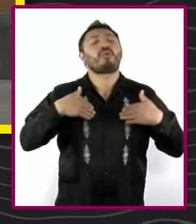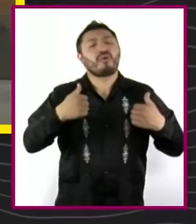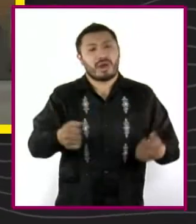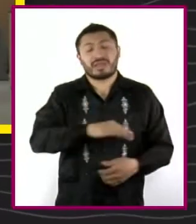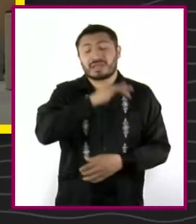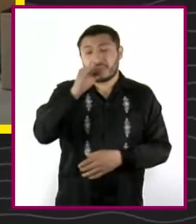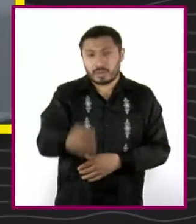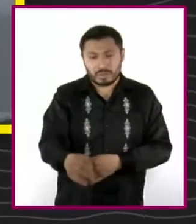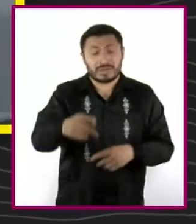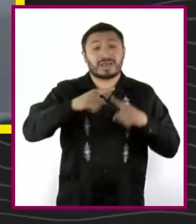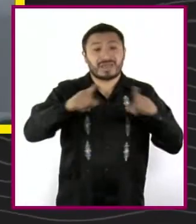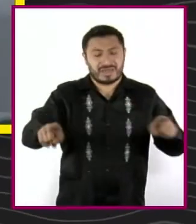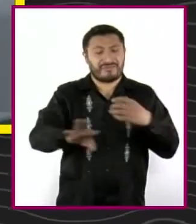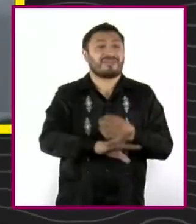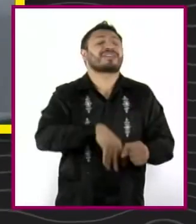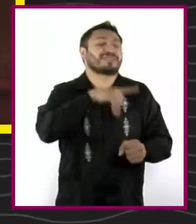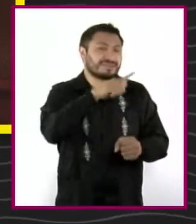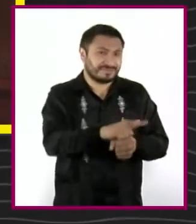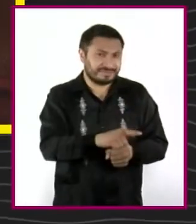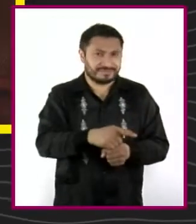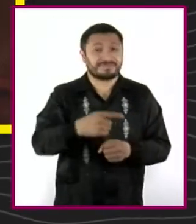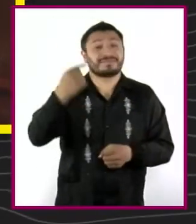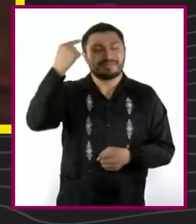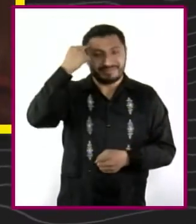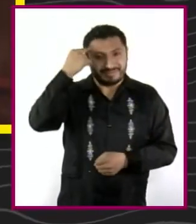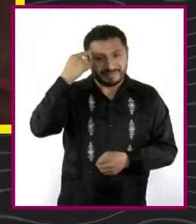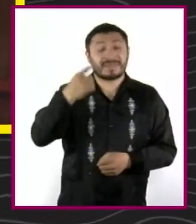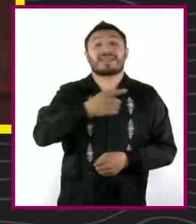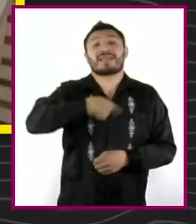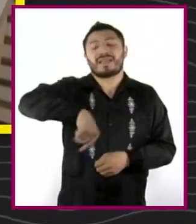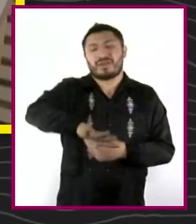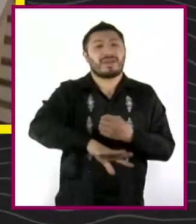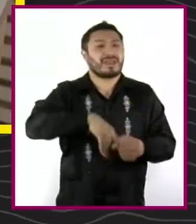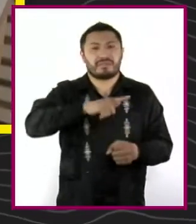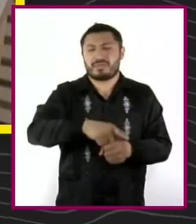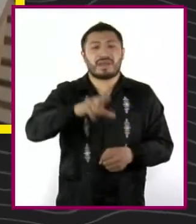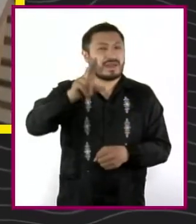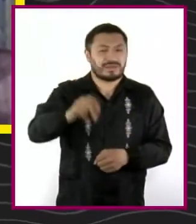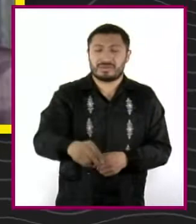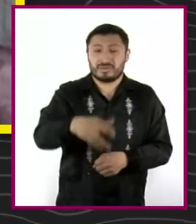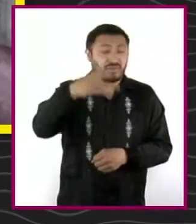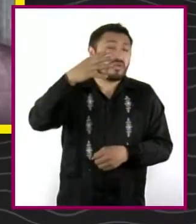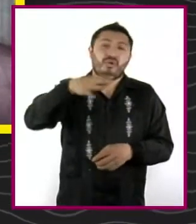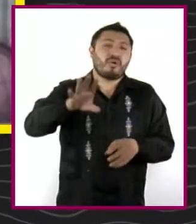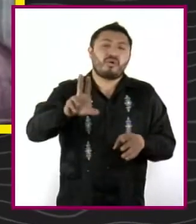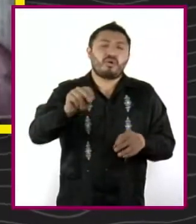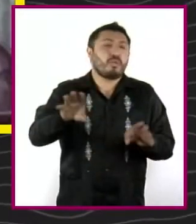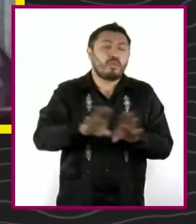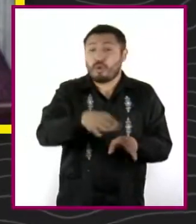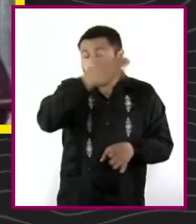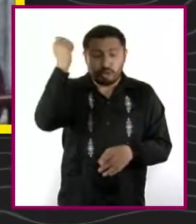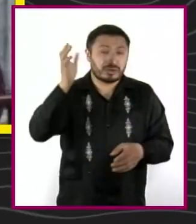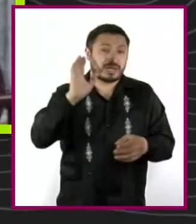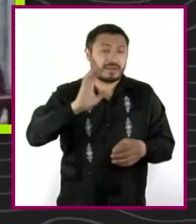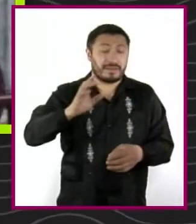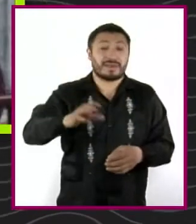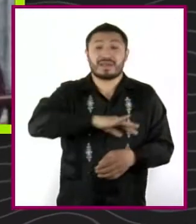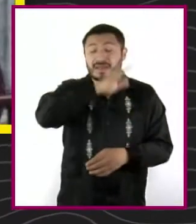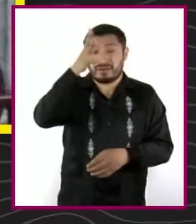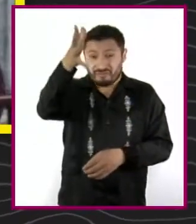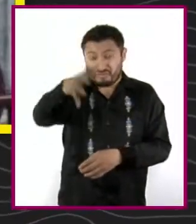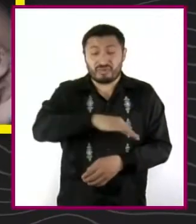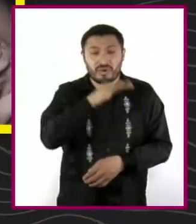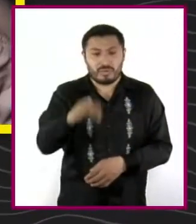muy distinta a la de los animales, quienes no son conscientes de su finitud. El filósofo